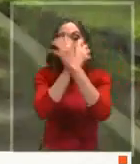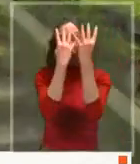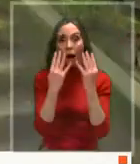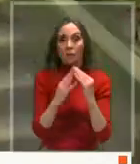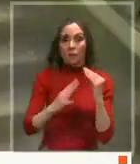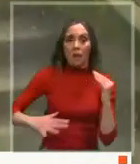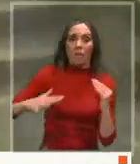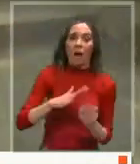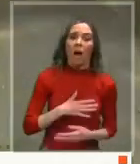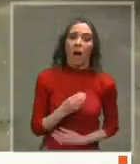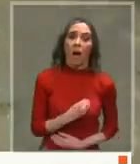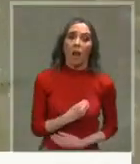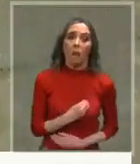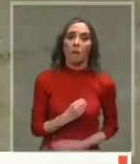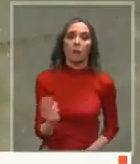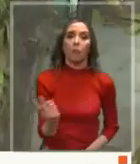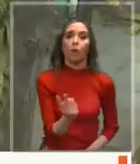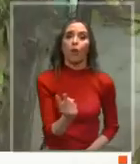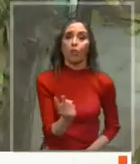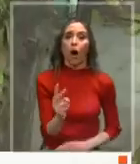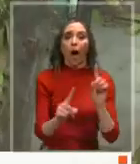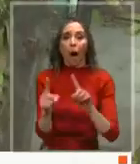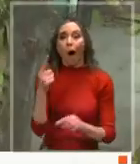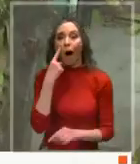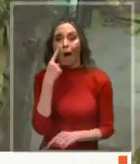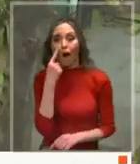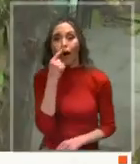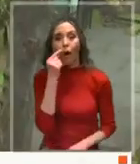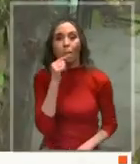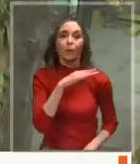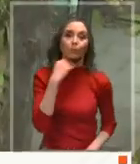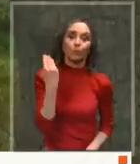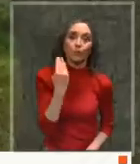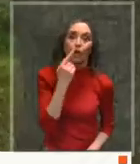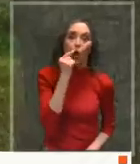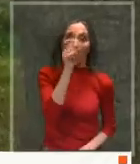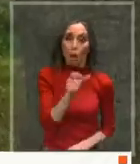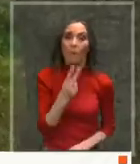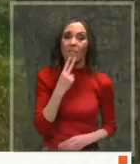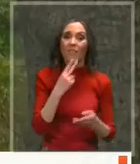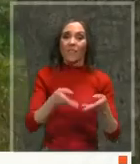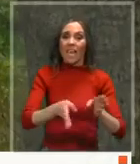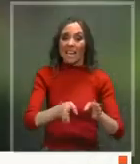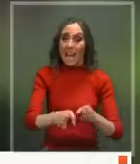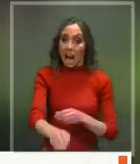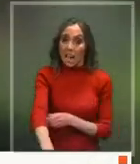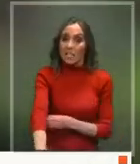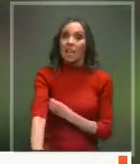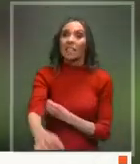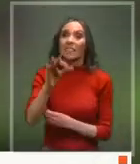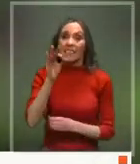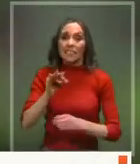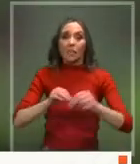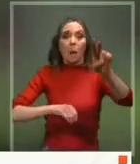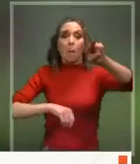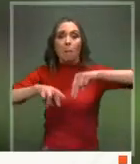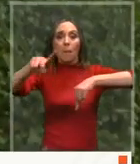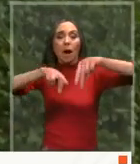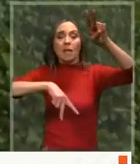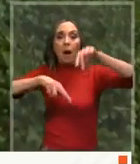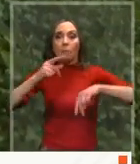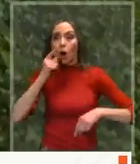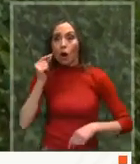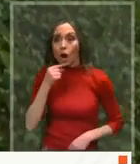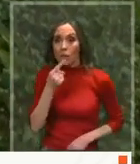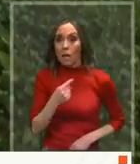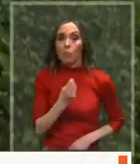se lamentan por ambos, porque algunos conocían al fallecido. Era un hombre en situación de calle que pasaba siempre por aquí. Yo me topé